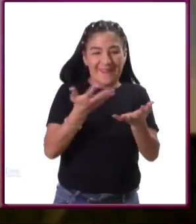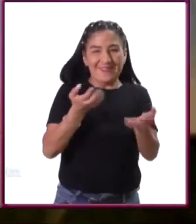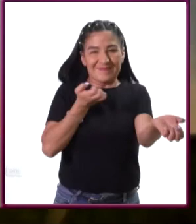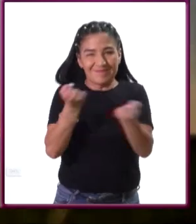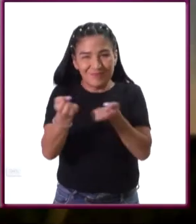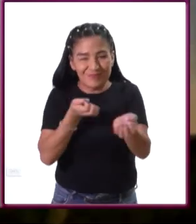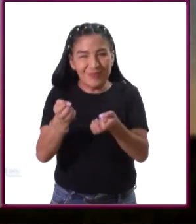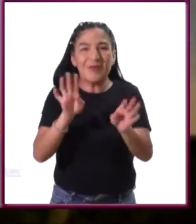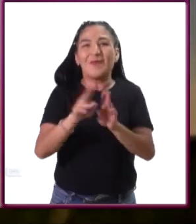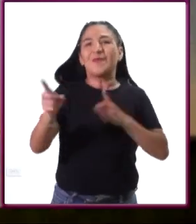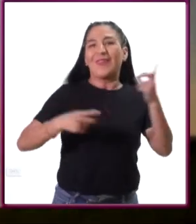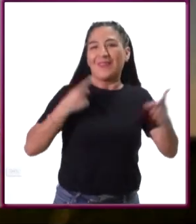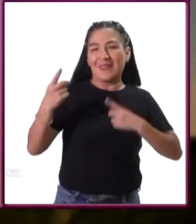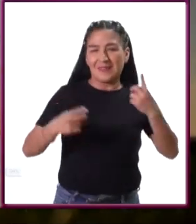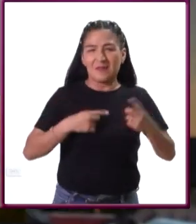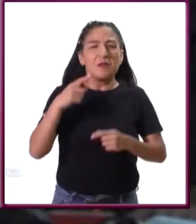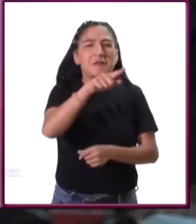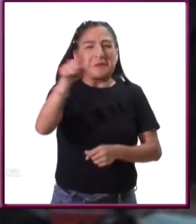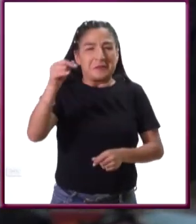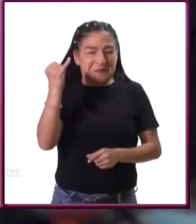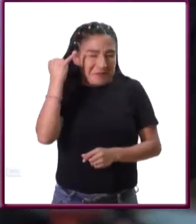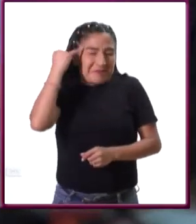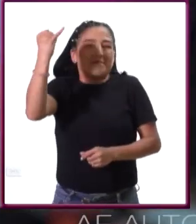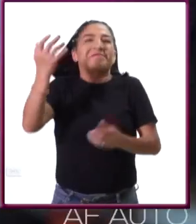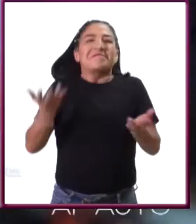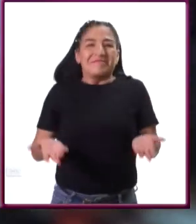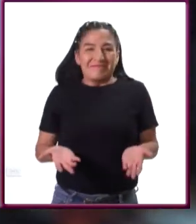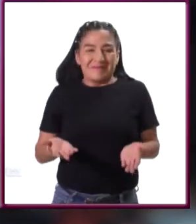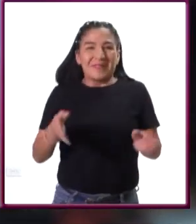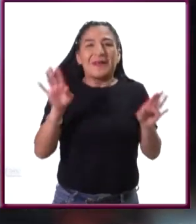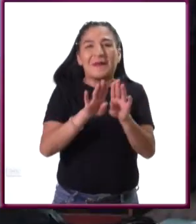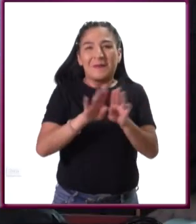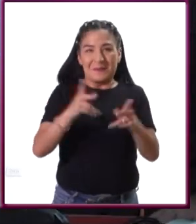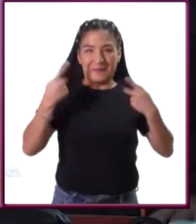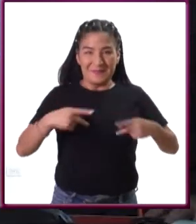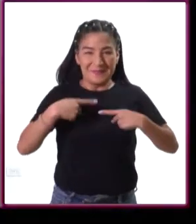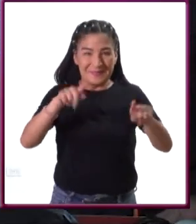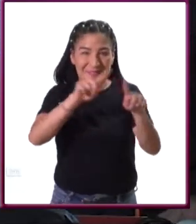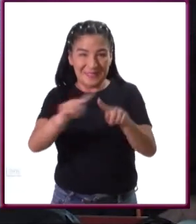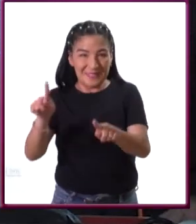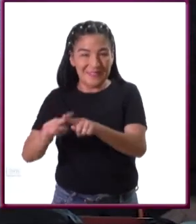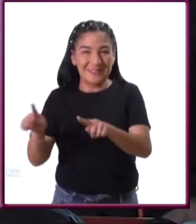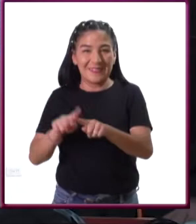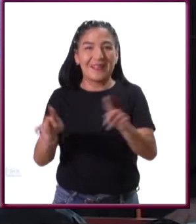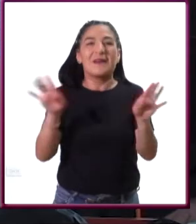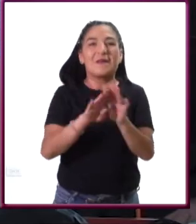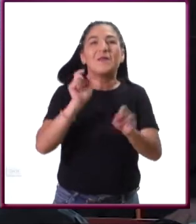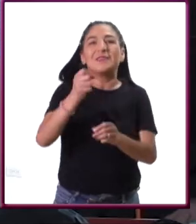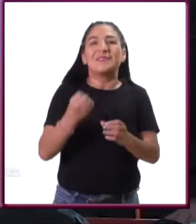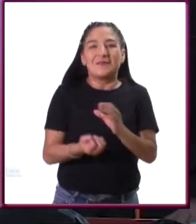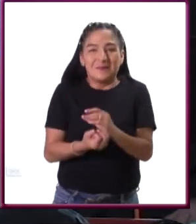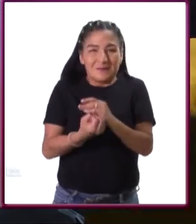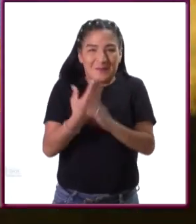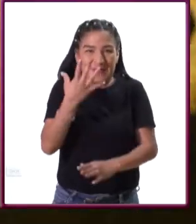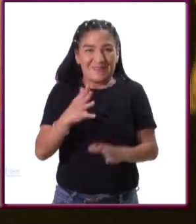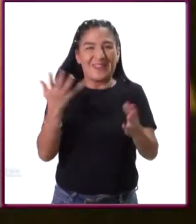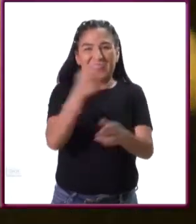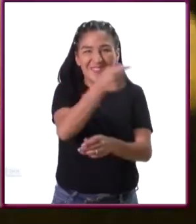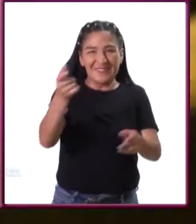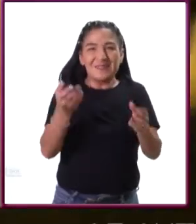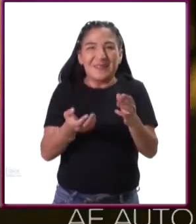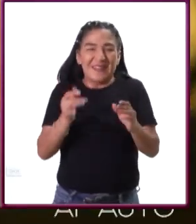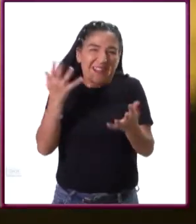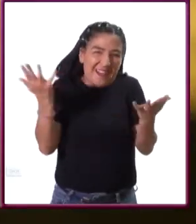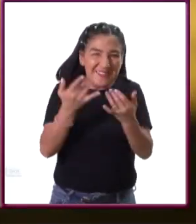divirtiéndose. ¿Qué imaginas? ¿Cada persona es diferente? ¿Es algo nuevo lo que estás imaginando o es